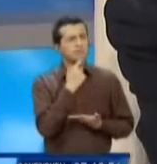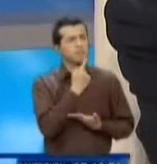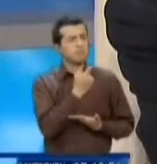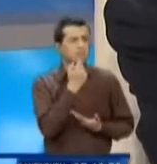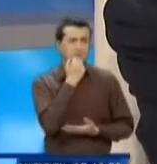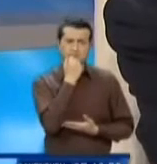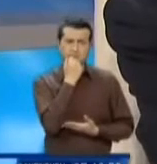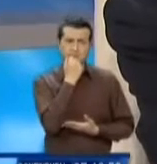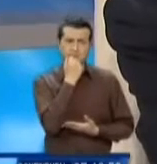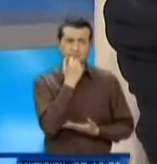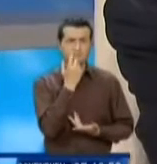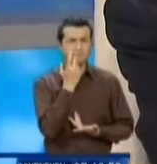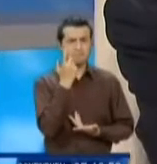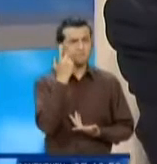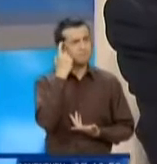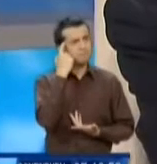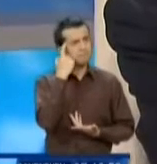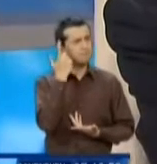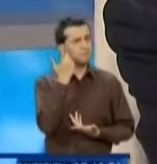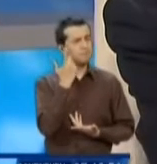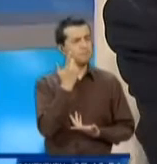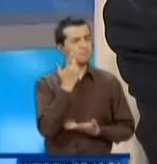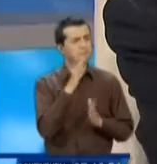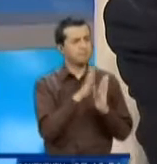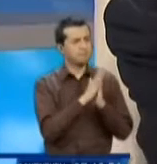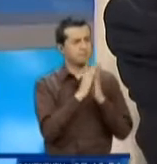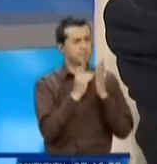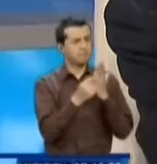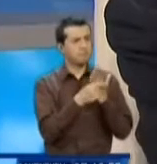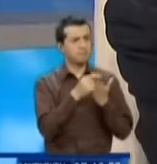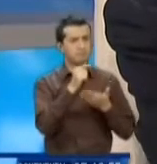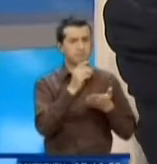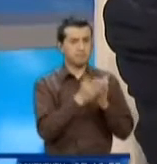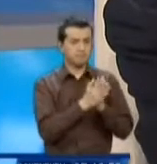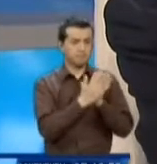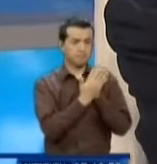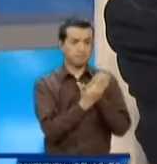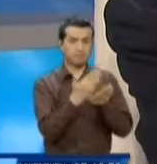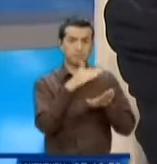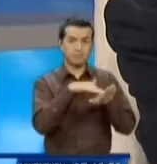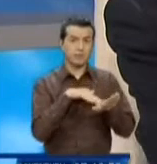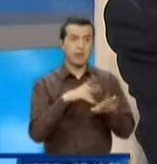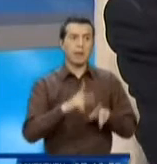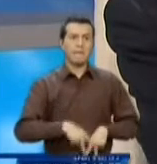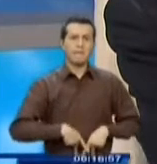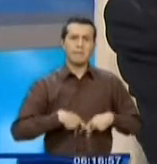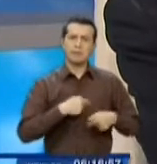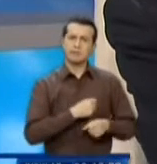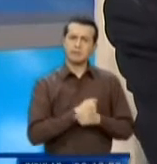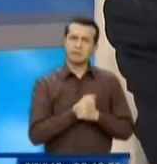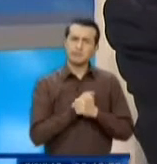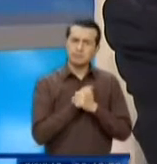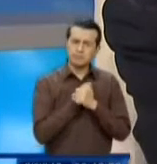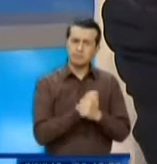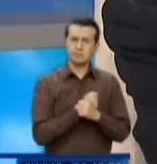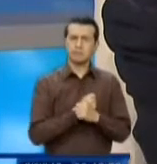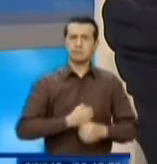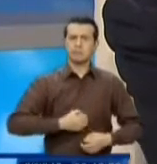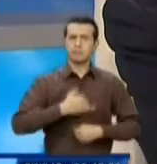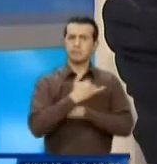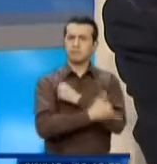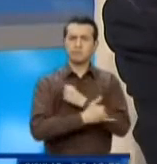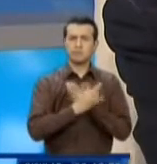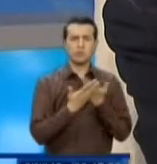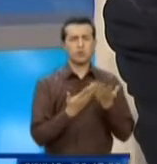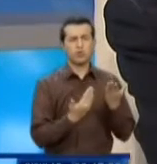lleva a lo que dice la portada del libro, Vida, pasión por la patria. ¿Qué hay algo